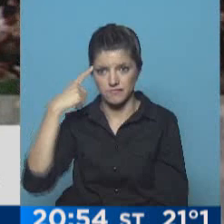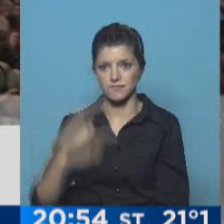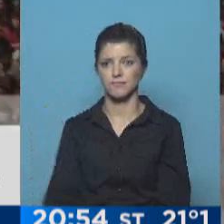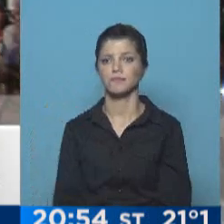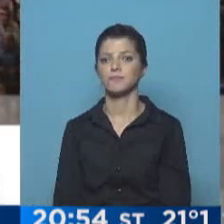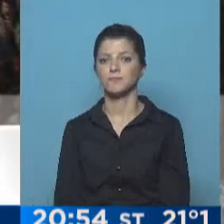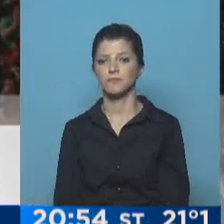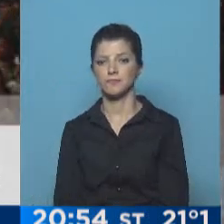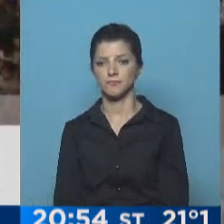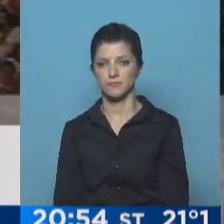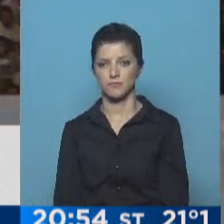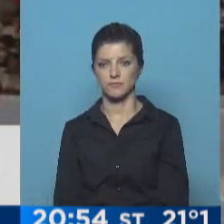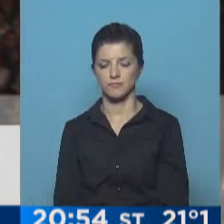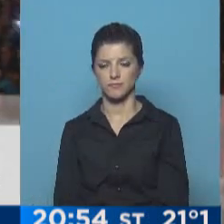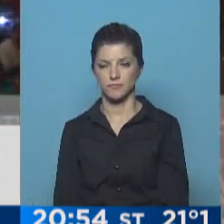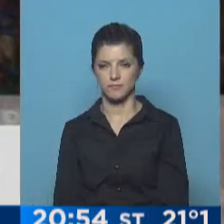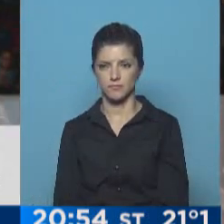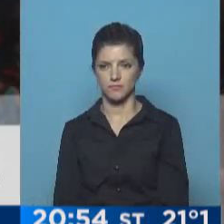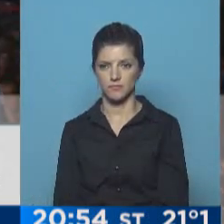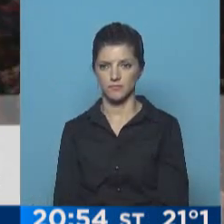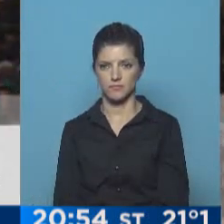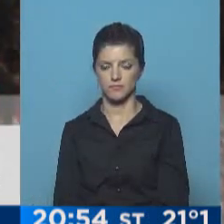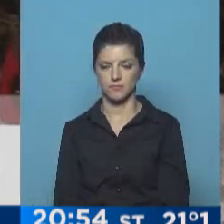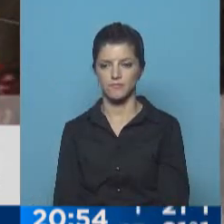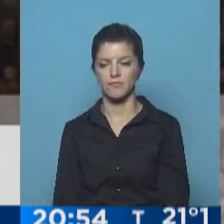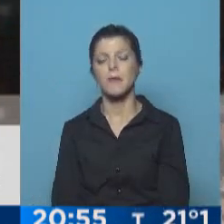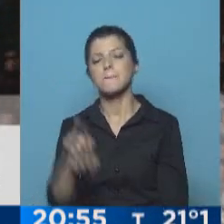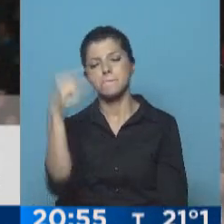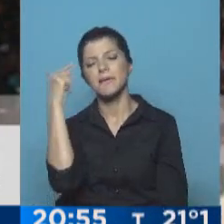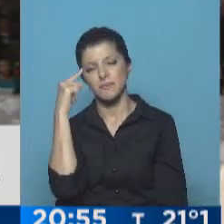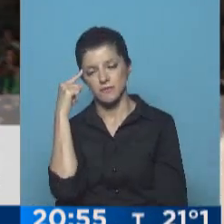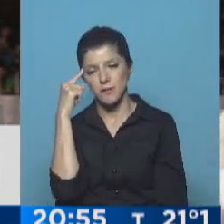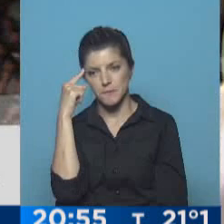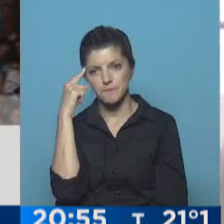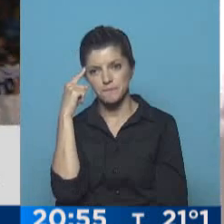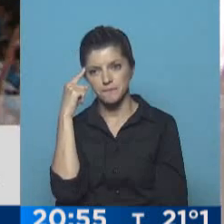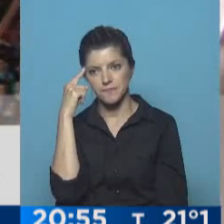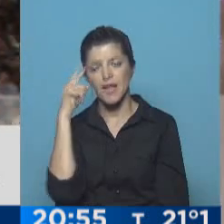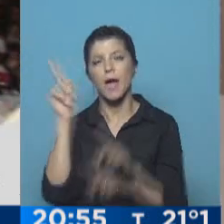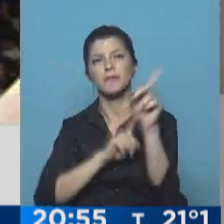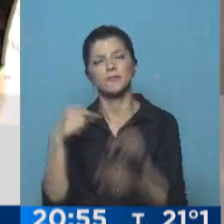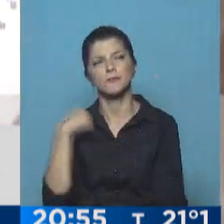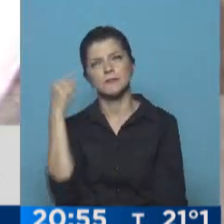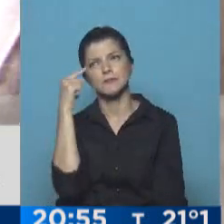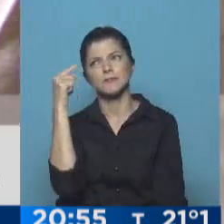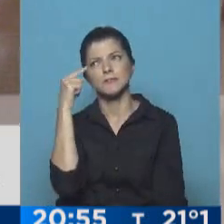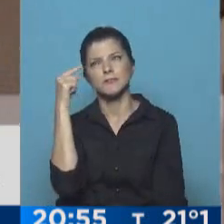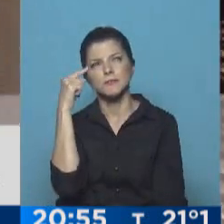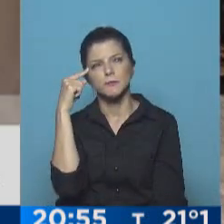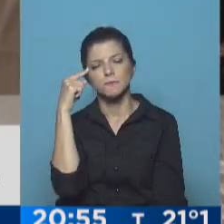fíjense fíjense a veces a veces reflexiono y